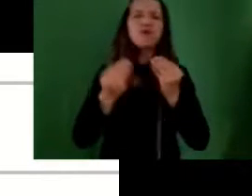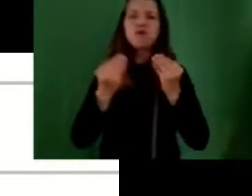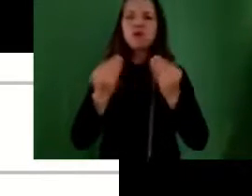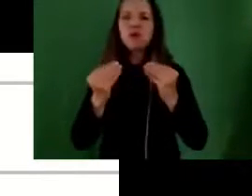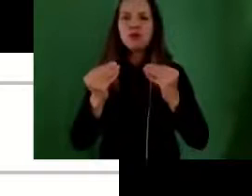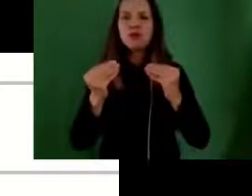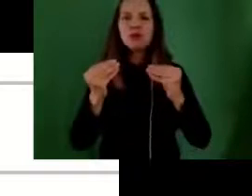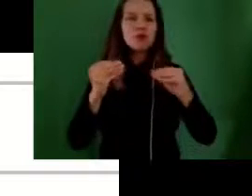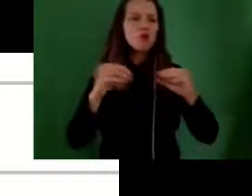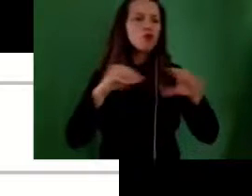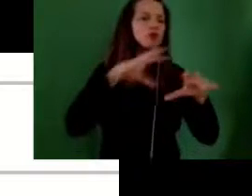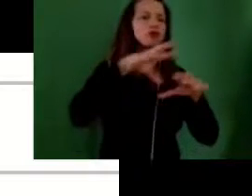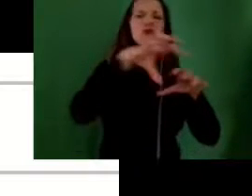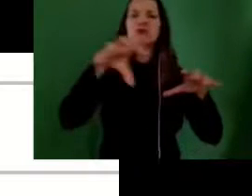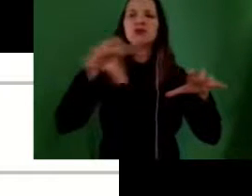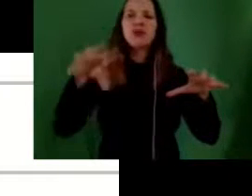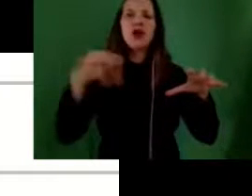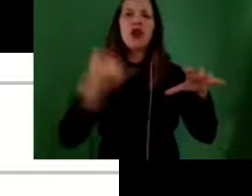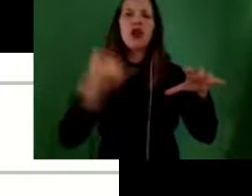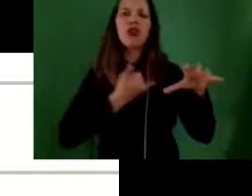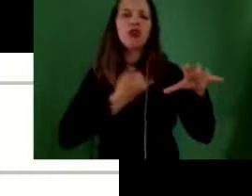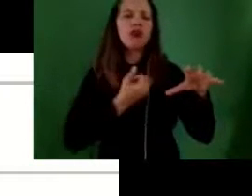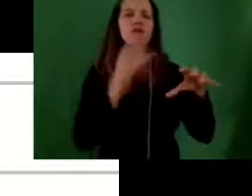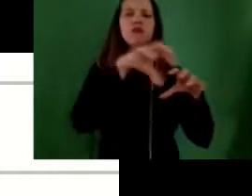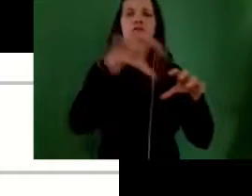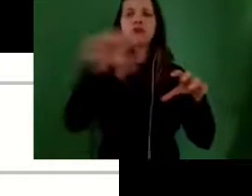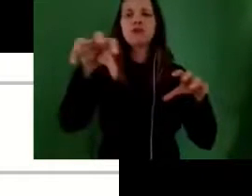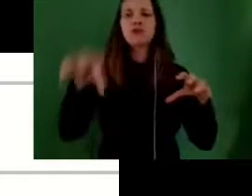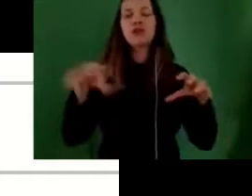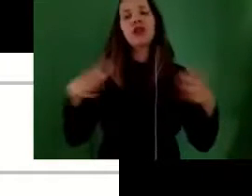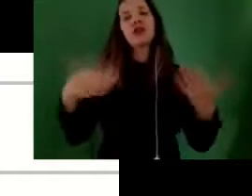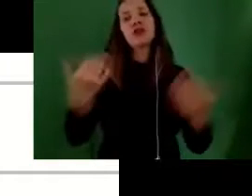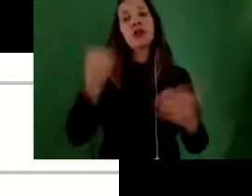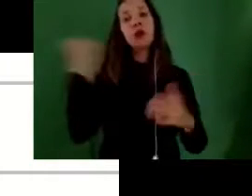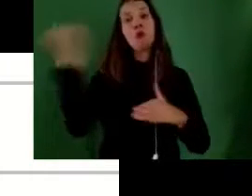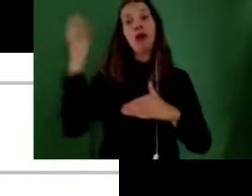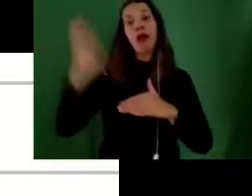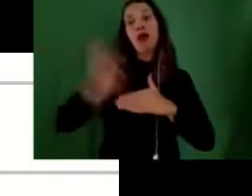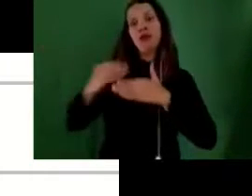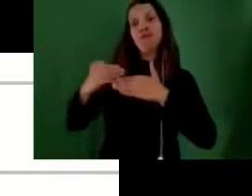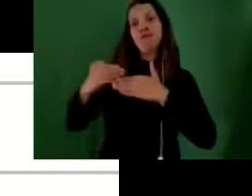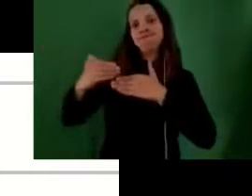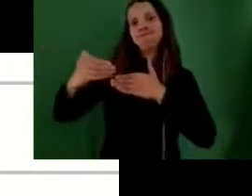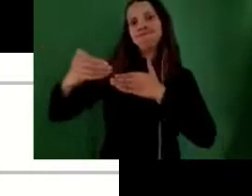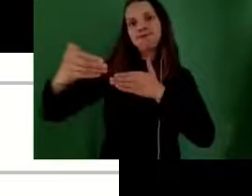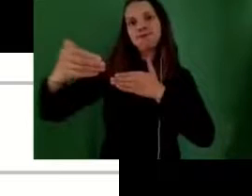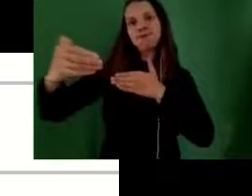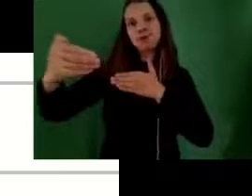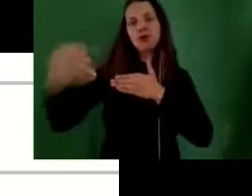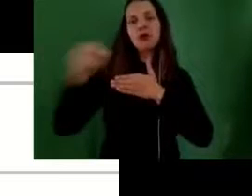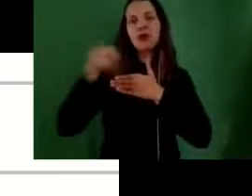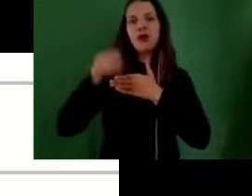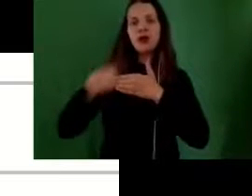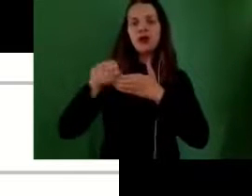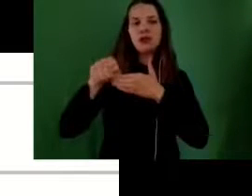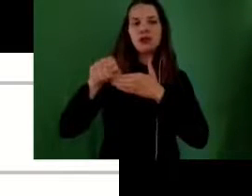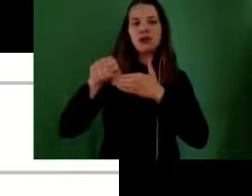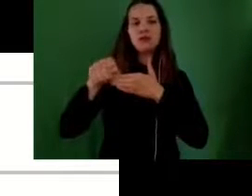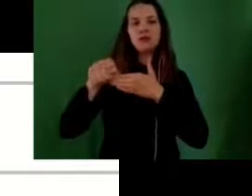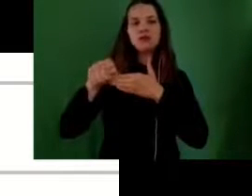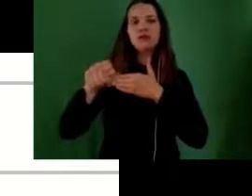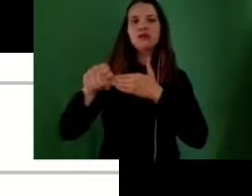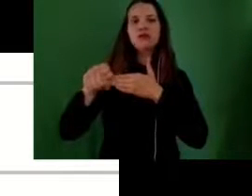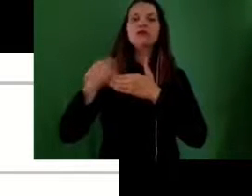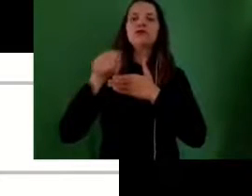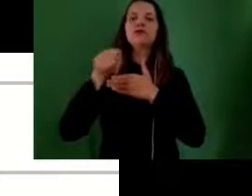que en los próximos años nosotros dediquemos un poco más de esfuerzos a desarrollar bien